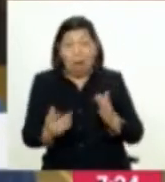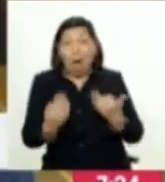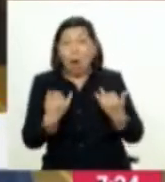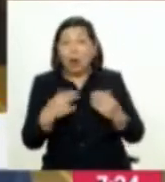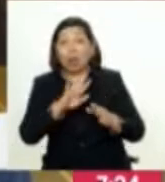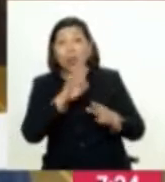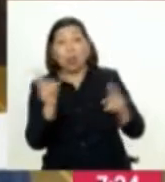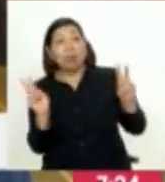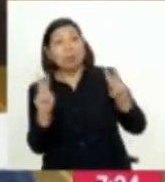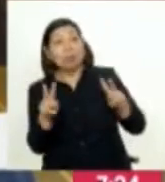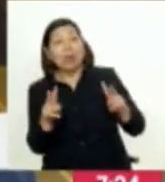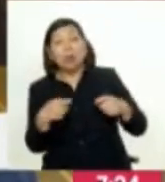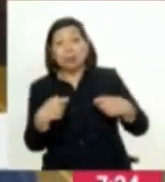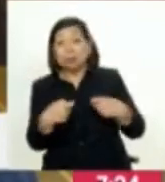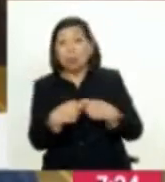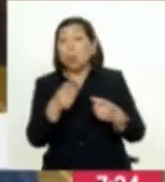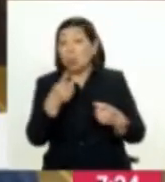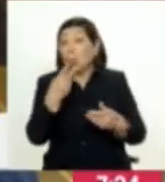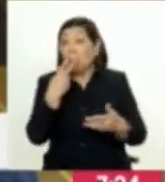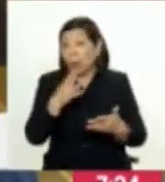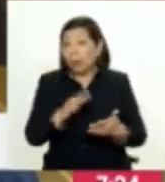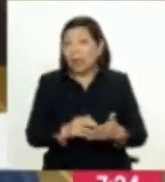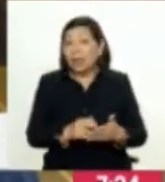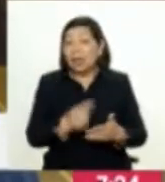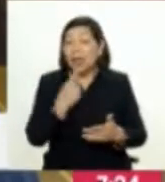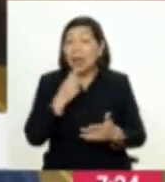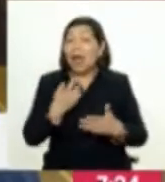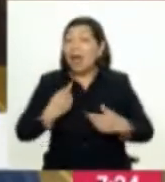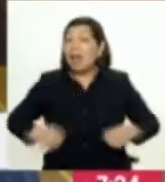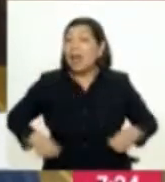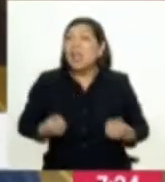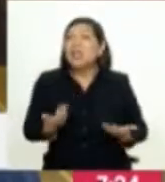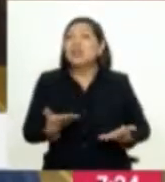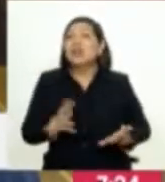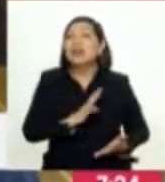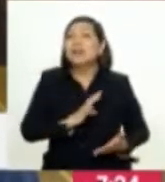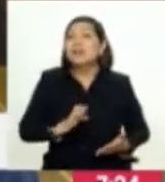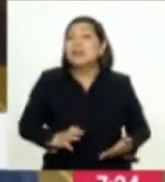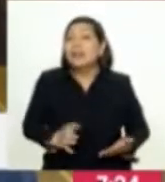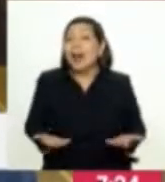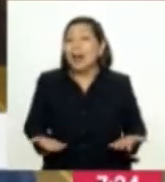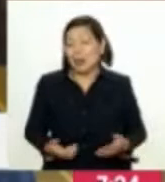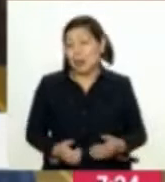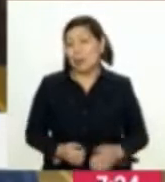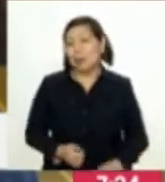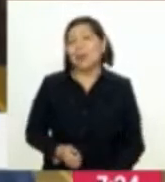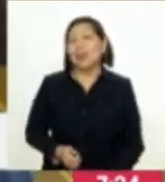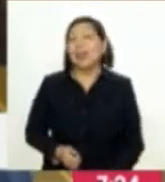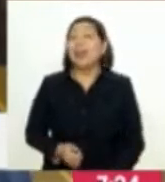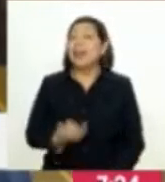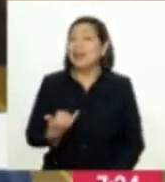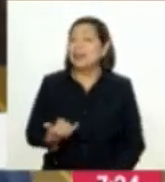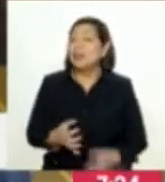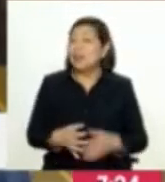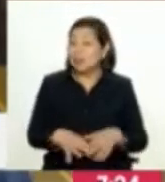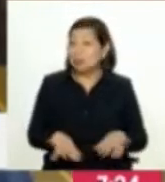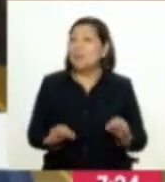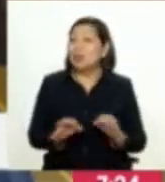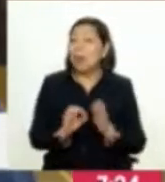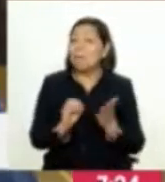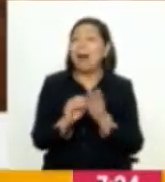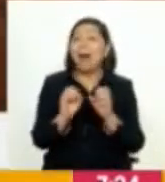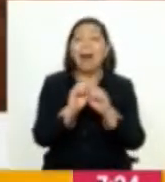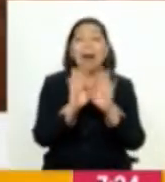públicas. Nosotros como ciudadanos podemos ver la data del gasto público al día de ayer, ¿no? Entonces, esos son... Hay una mayor